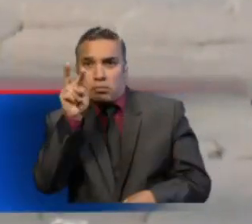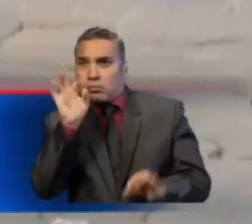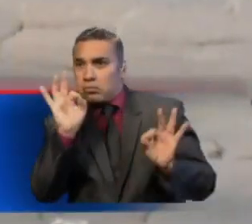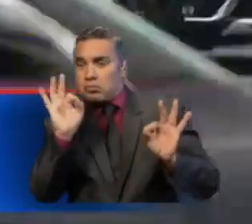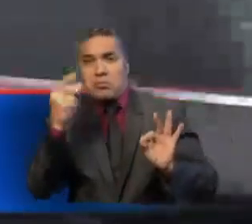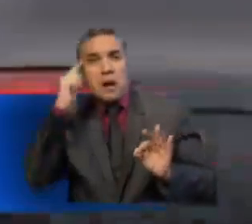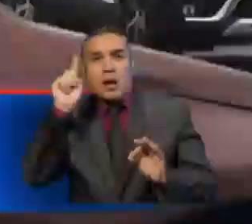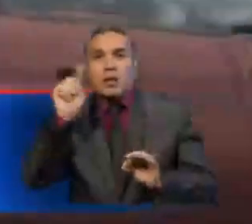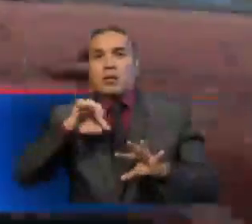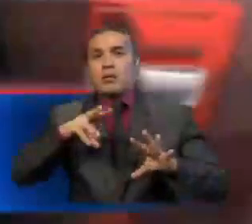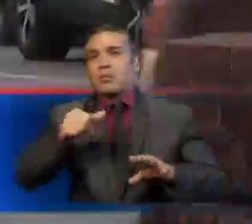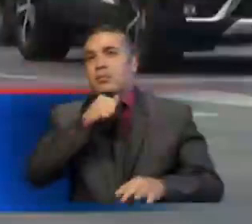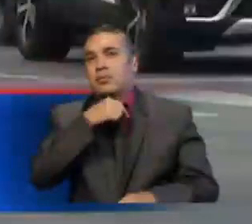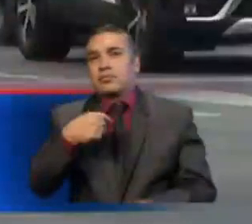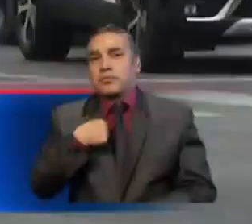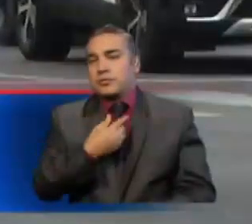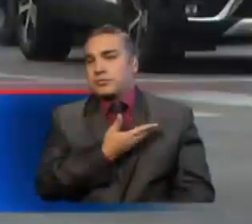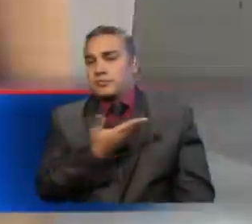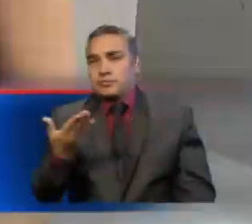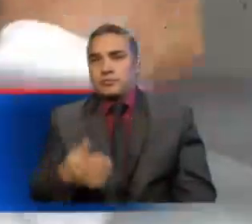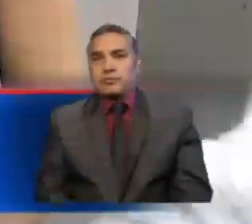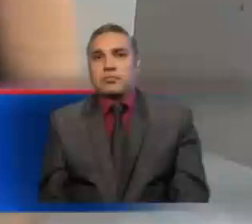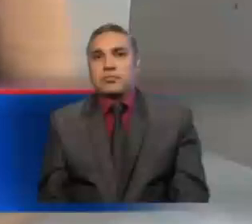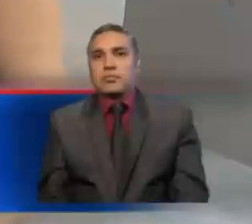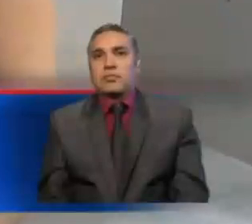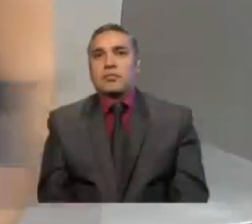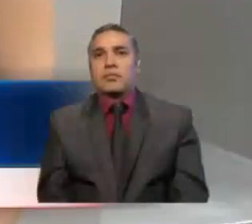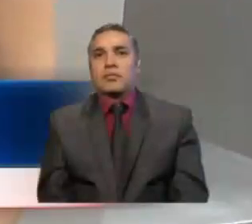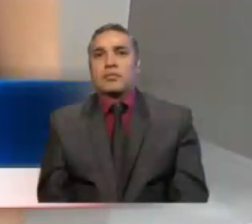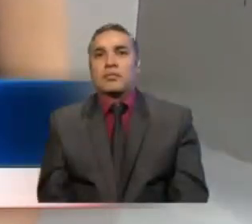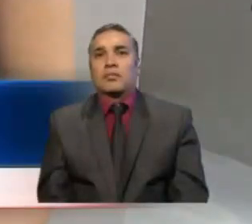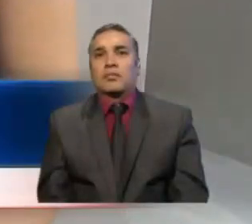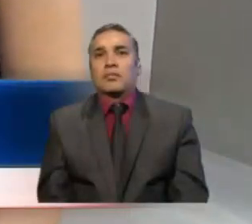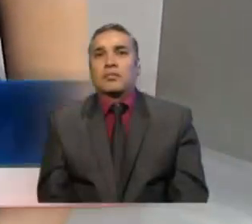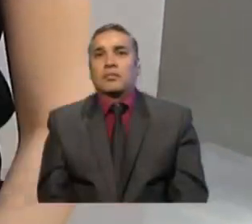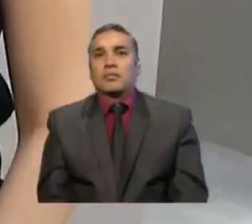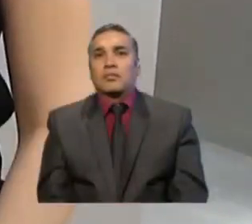convertirse en una víctima más de la AMPA. Saskia Bermeo, TC Televisión.